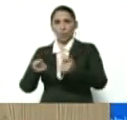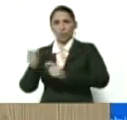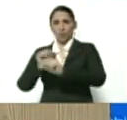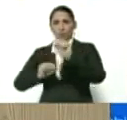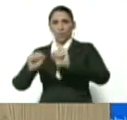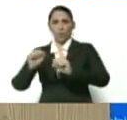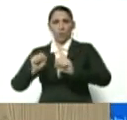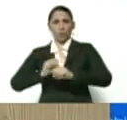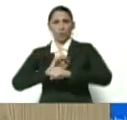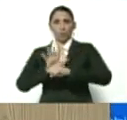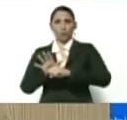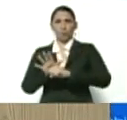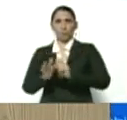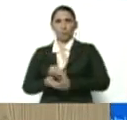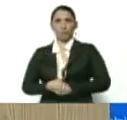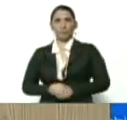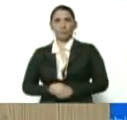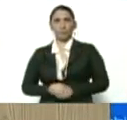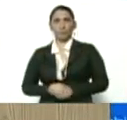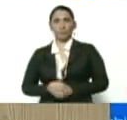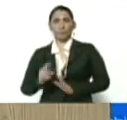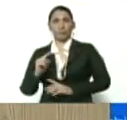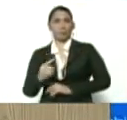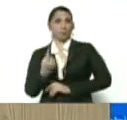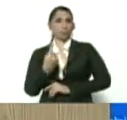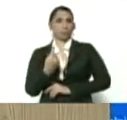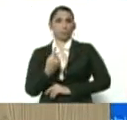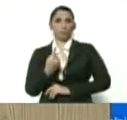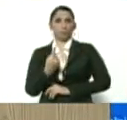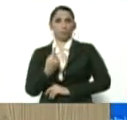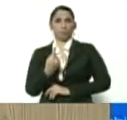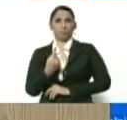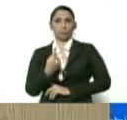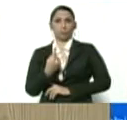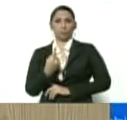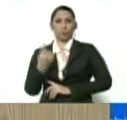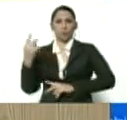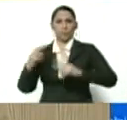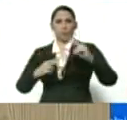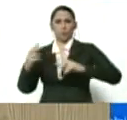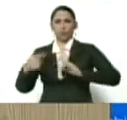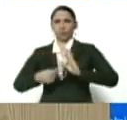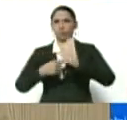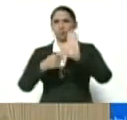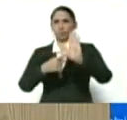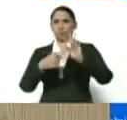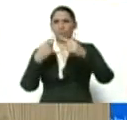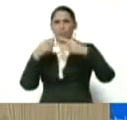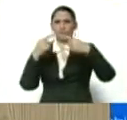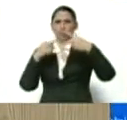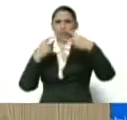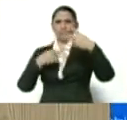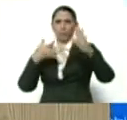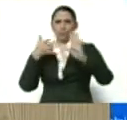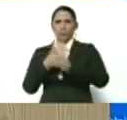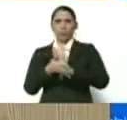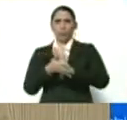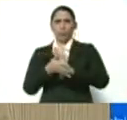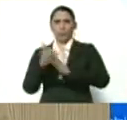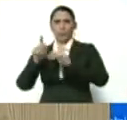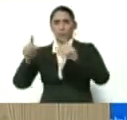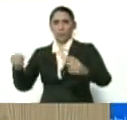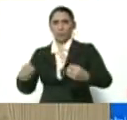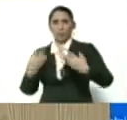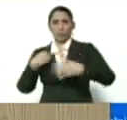prevención del COVID-19. Lo primero fue una exposición detallada sobre los casos en